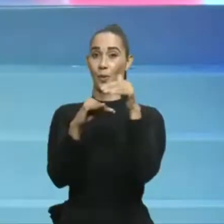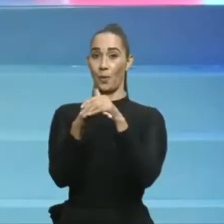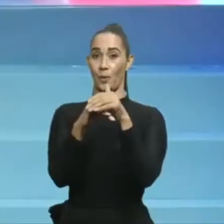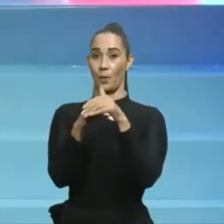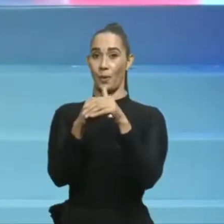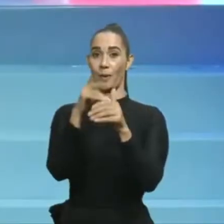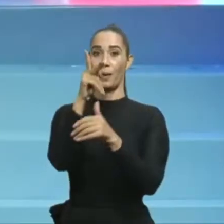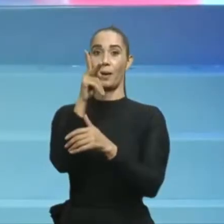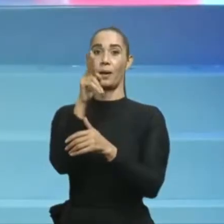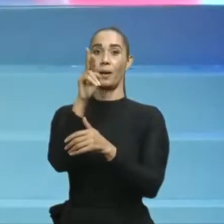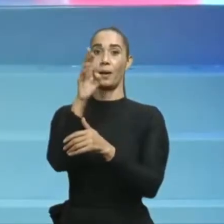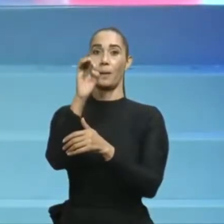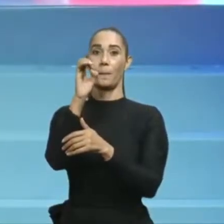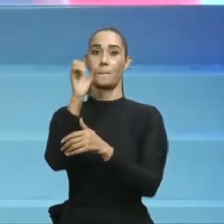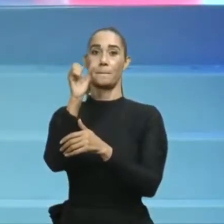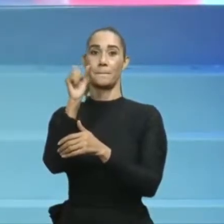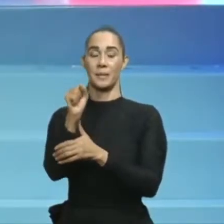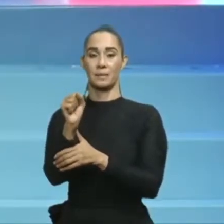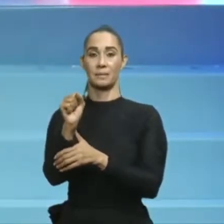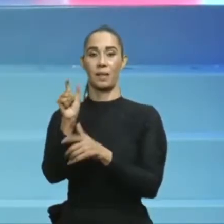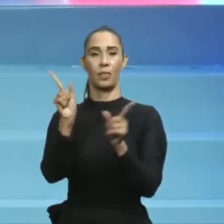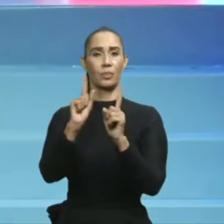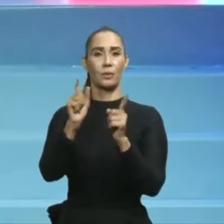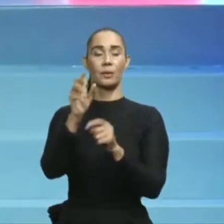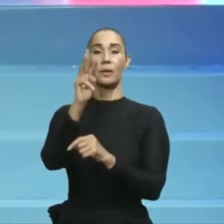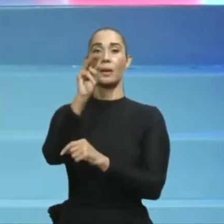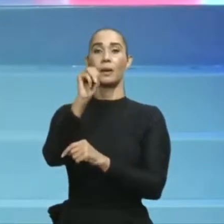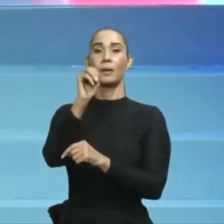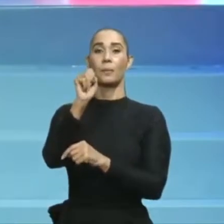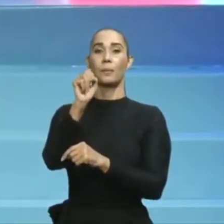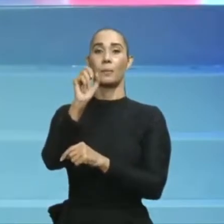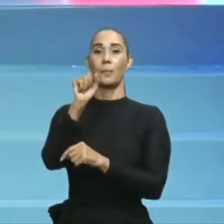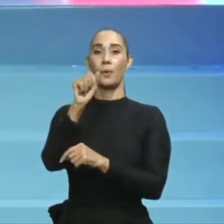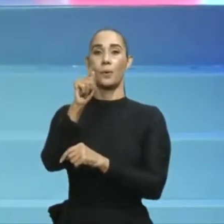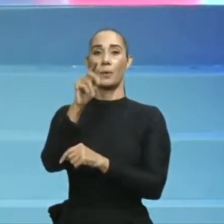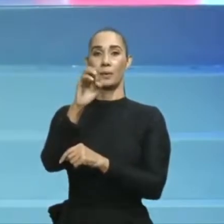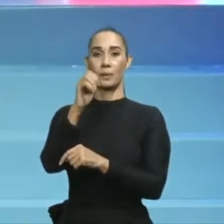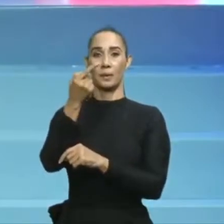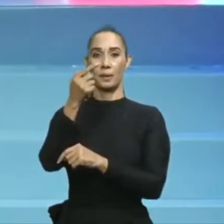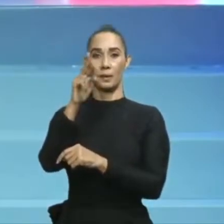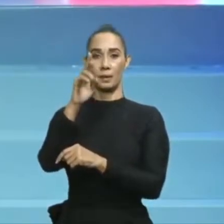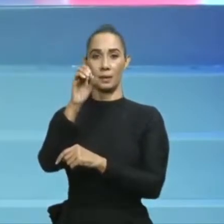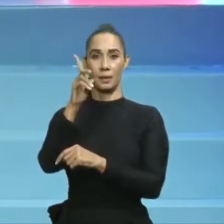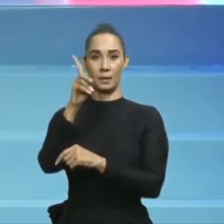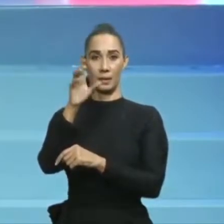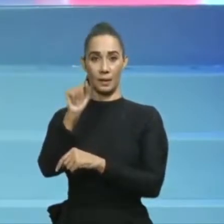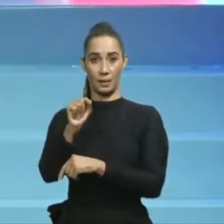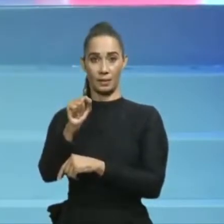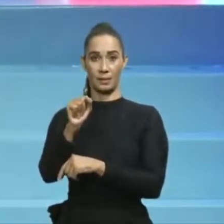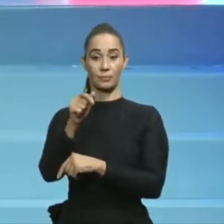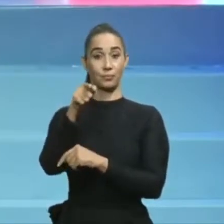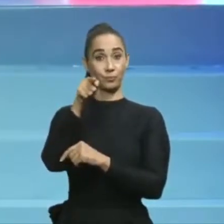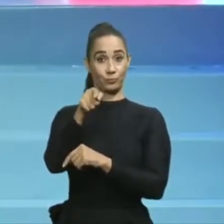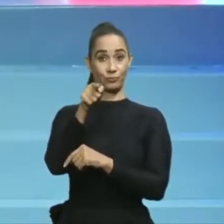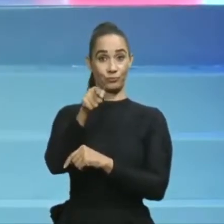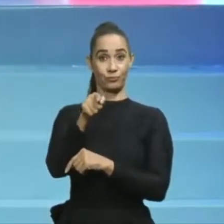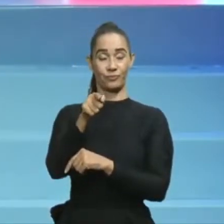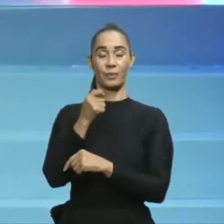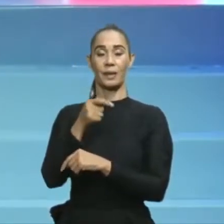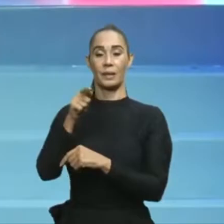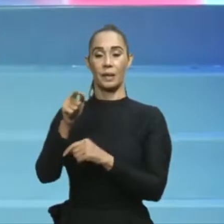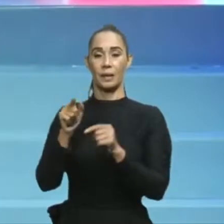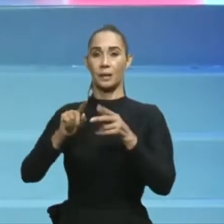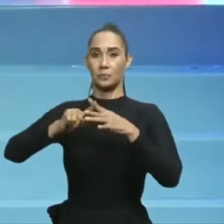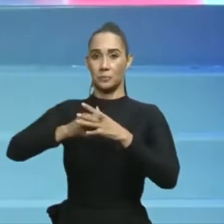la presa de monte grande como le llaman nuestros amigos obispos el metro del sur está ya